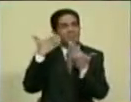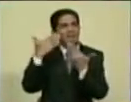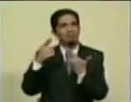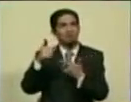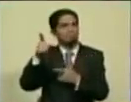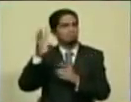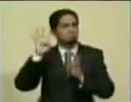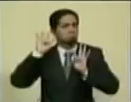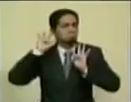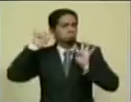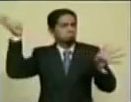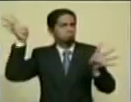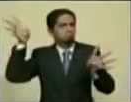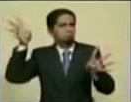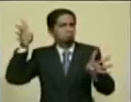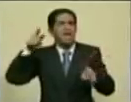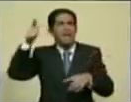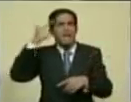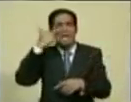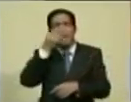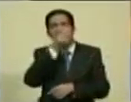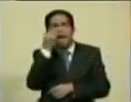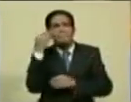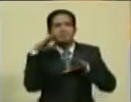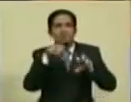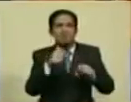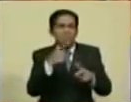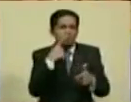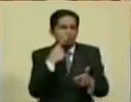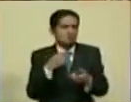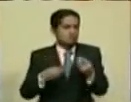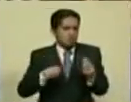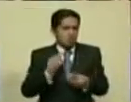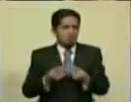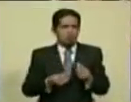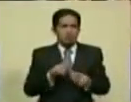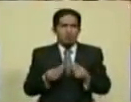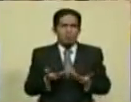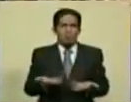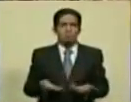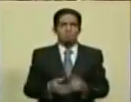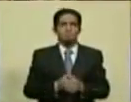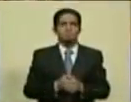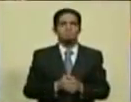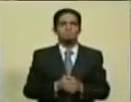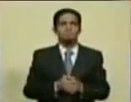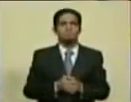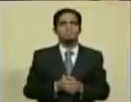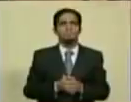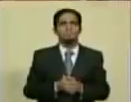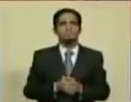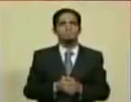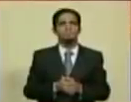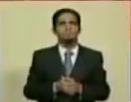importa al capitalismo la suerte de los pueblos, solo le importa inclusive aún